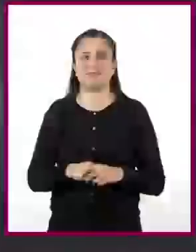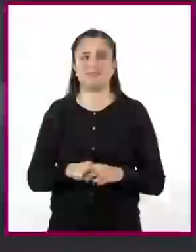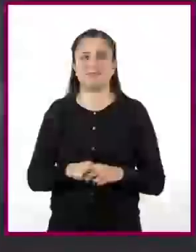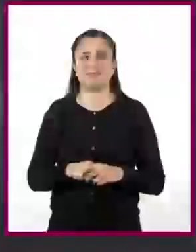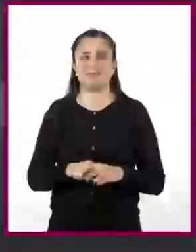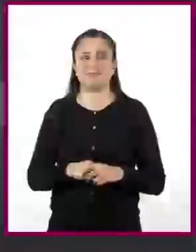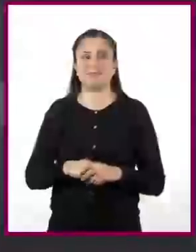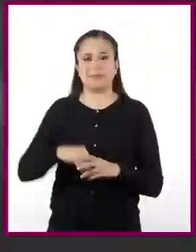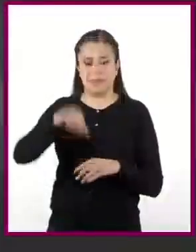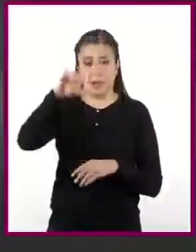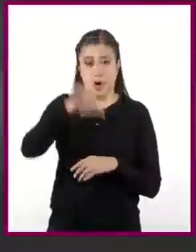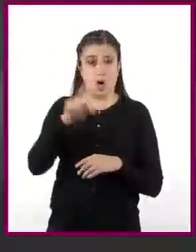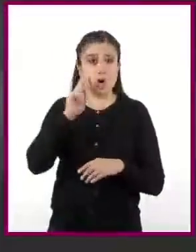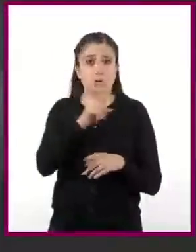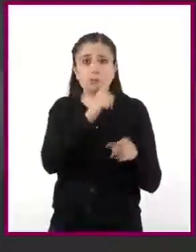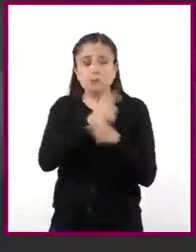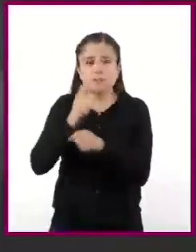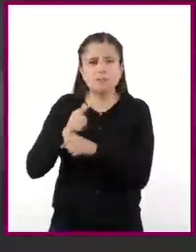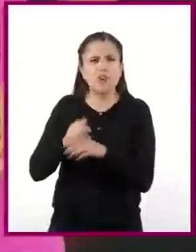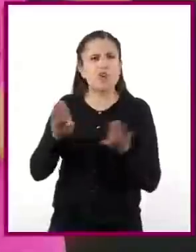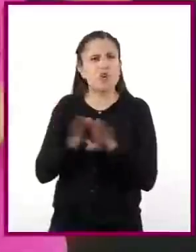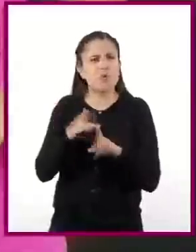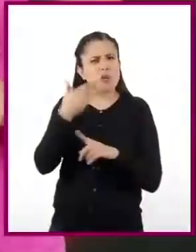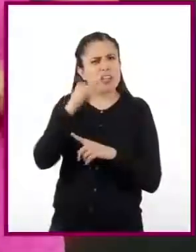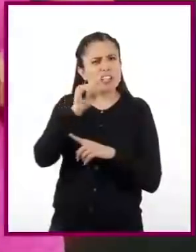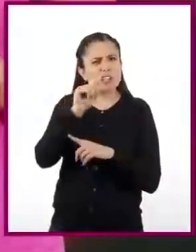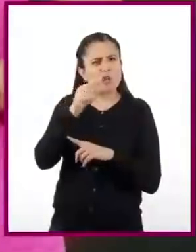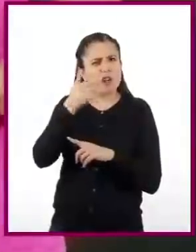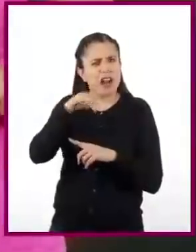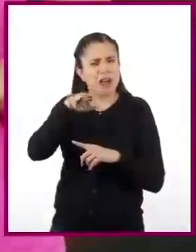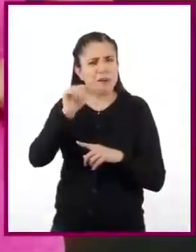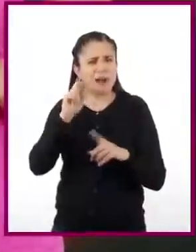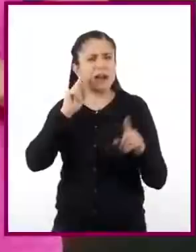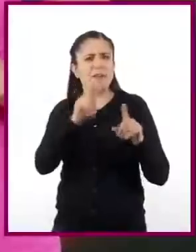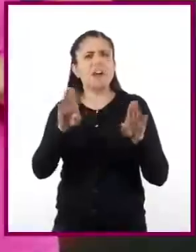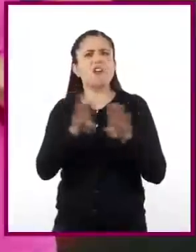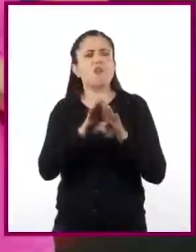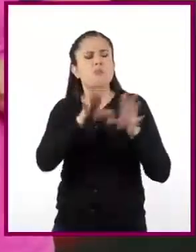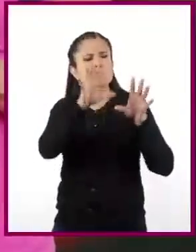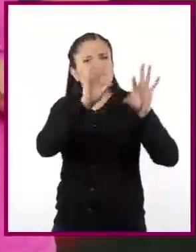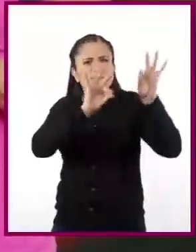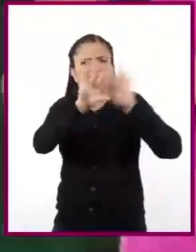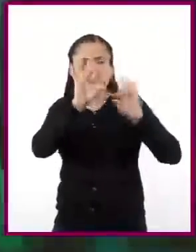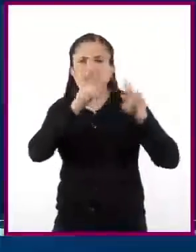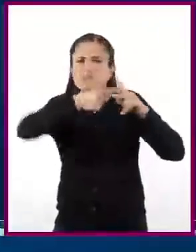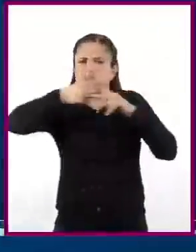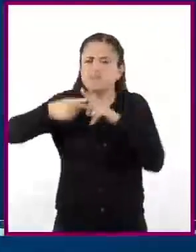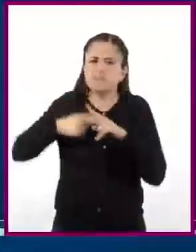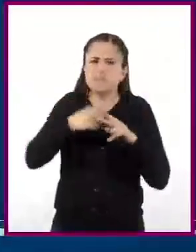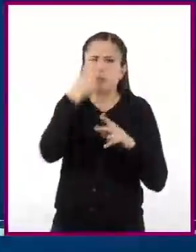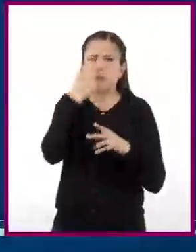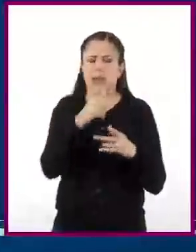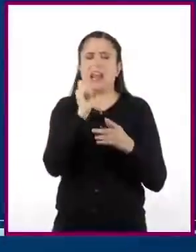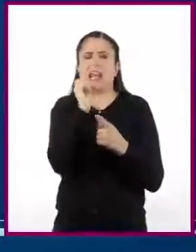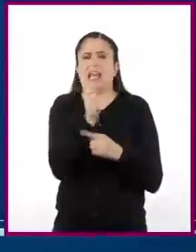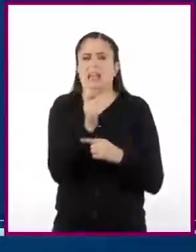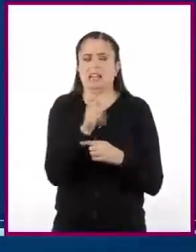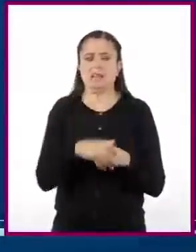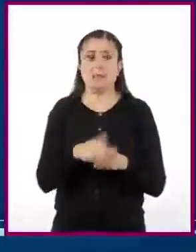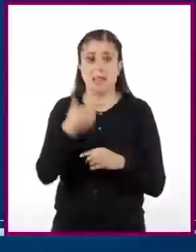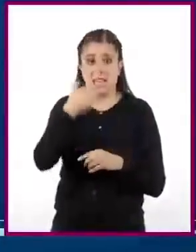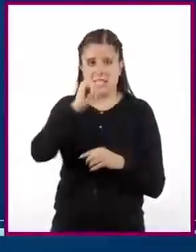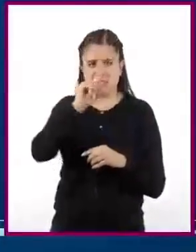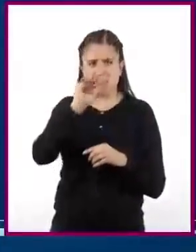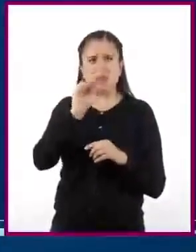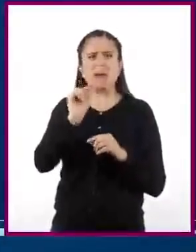Hoy veremos cómo construir un histograma y la información que podemos extraer de él. El histograma es un tipo